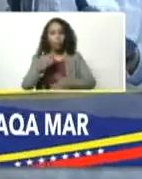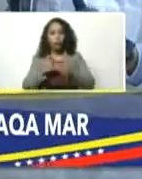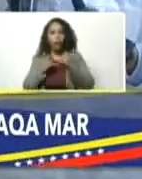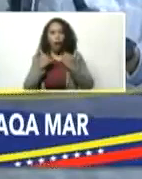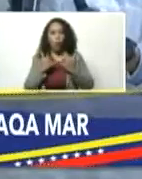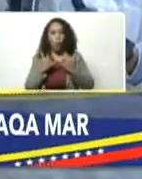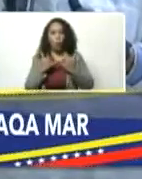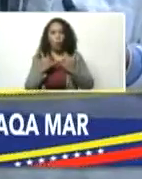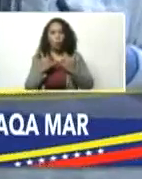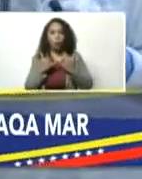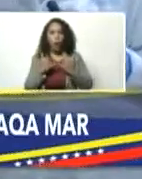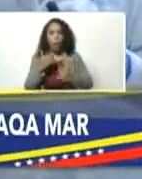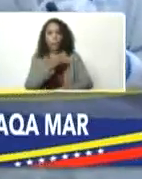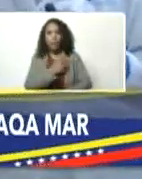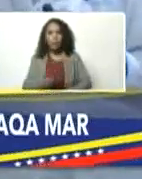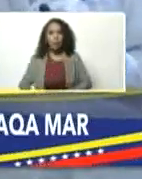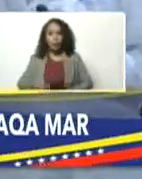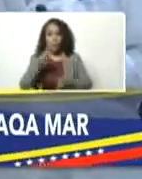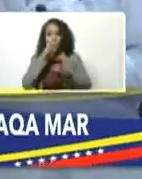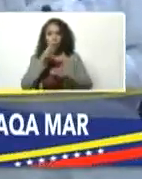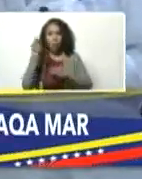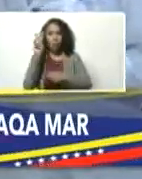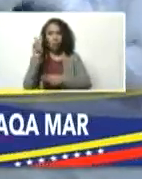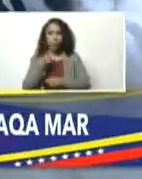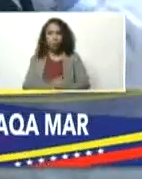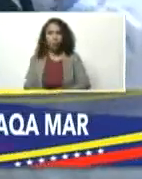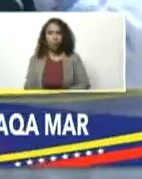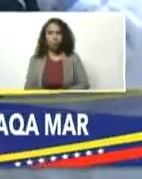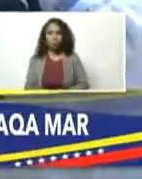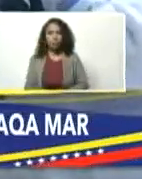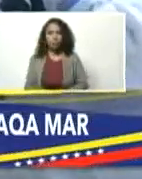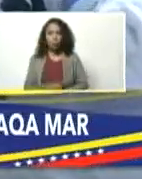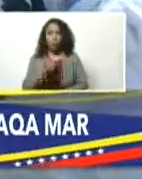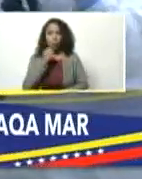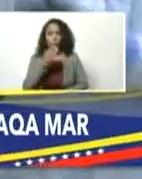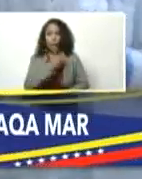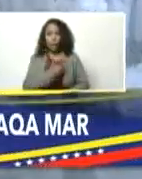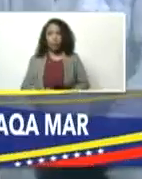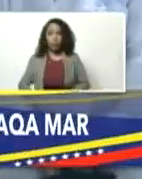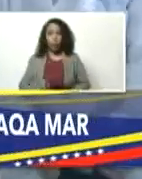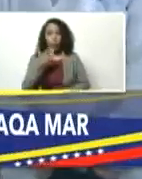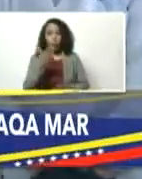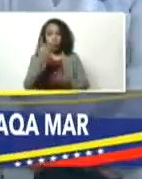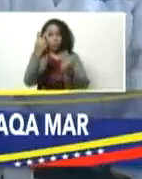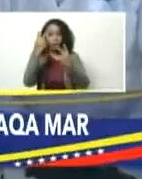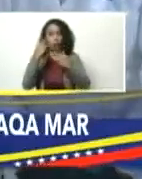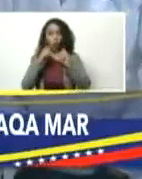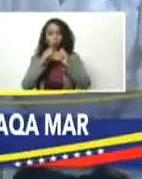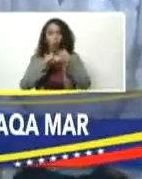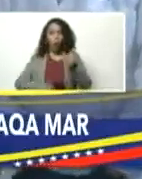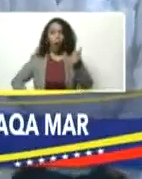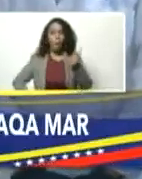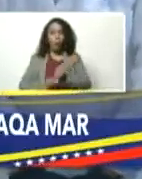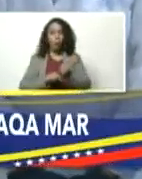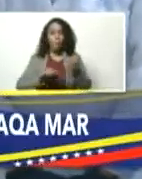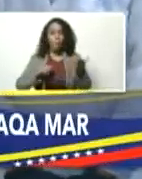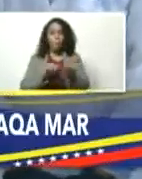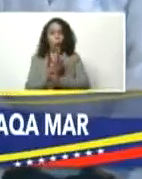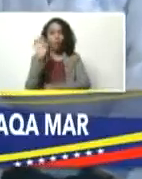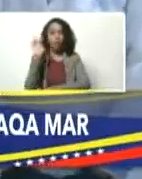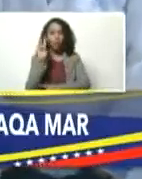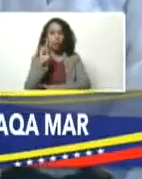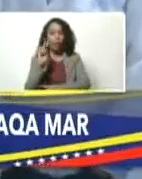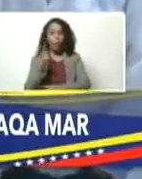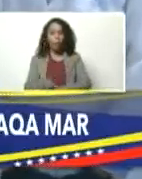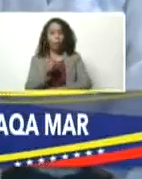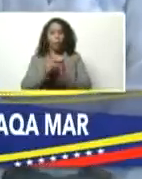ahorita al presidente del Banco Venezuela. Bueno, presidente, como usted se ha dado cuenta, seguimos impulsando la Venezuela potencia,